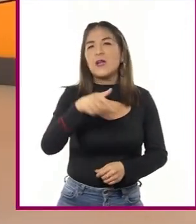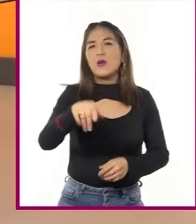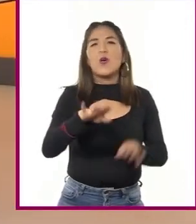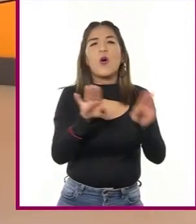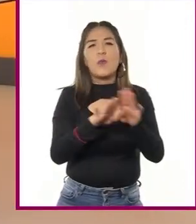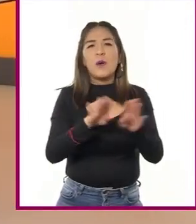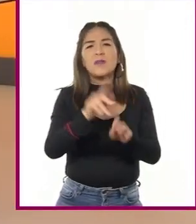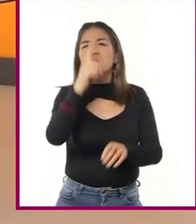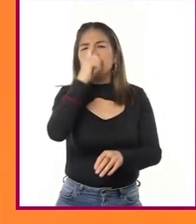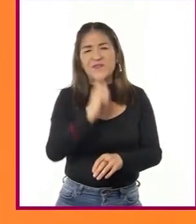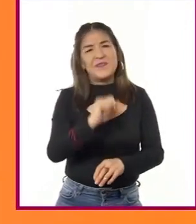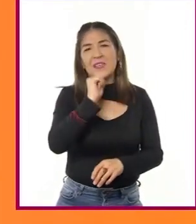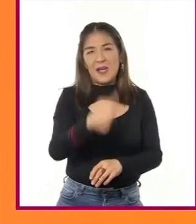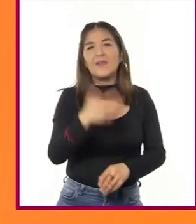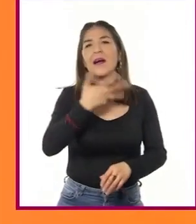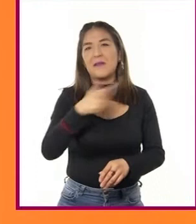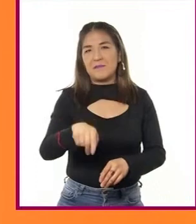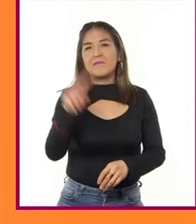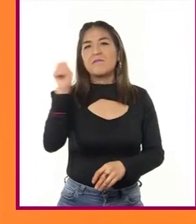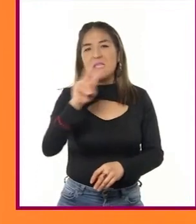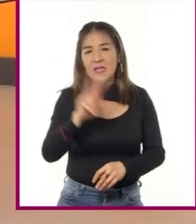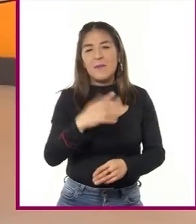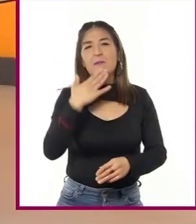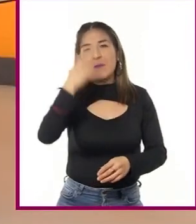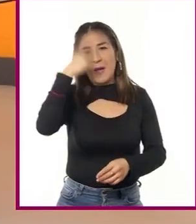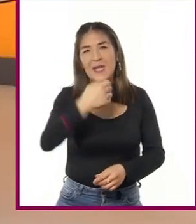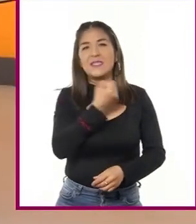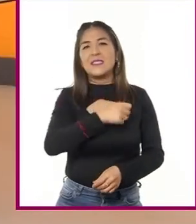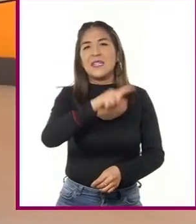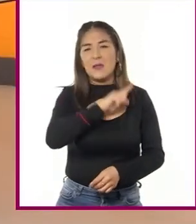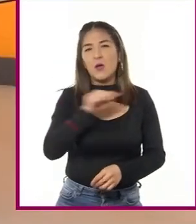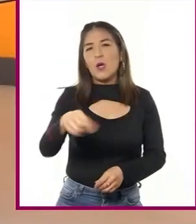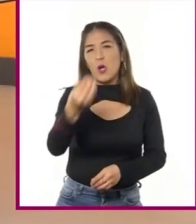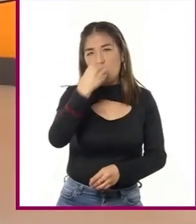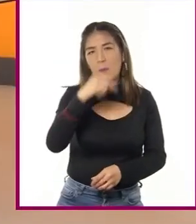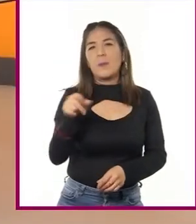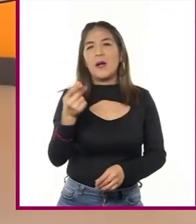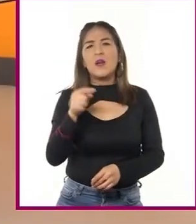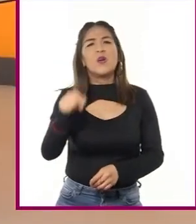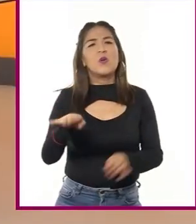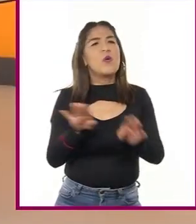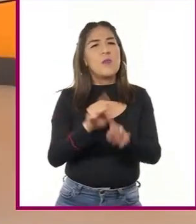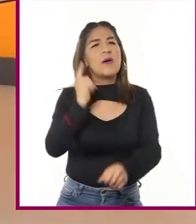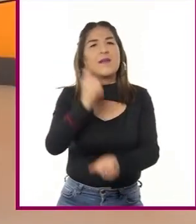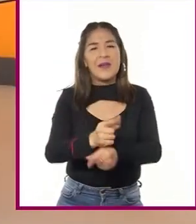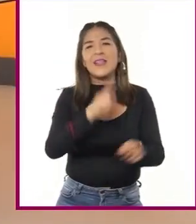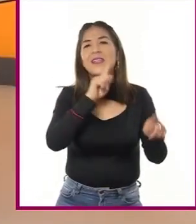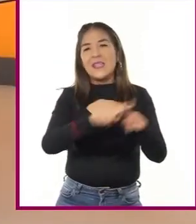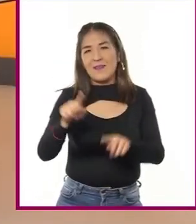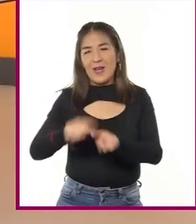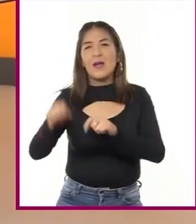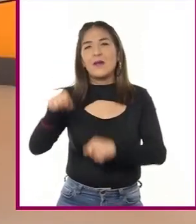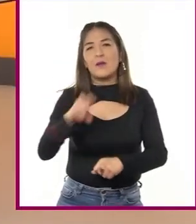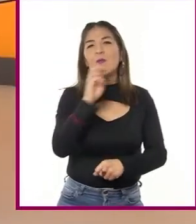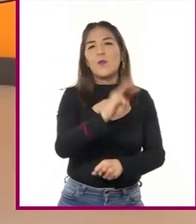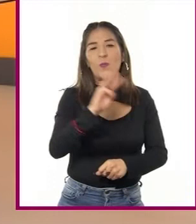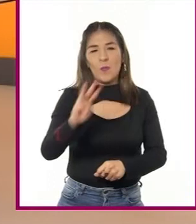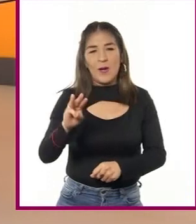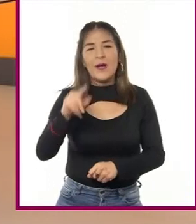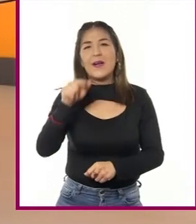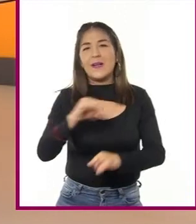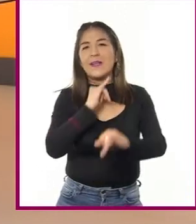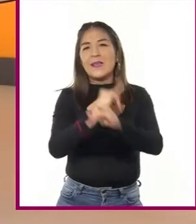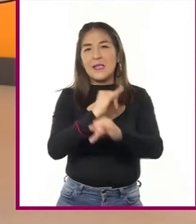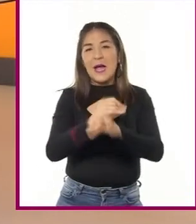y contienen muchos ingredientes buenos para su salud. Esta información la encontramos en distintas páginas de internet